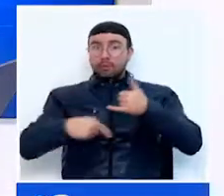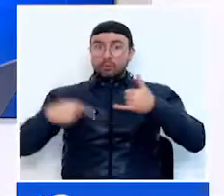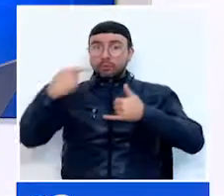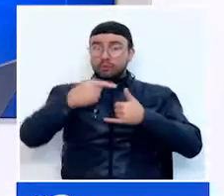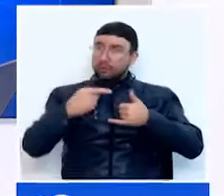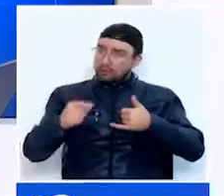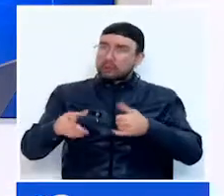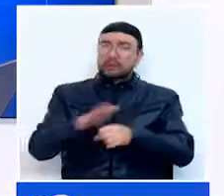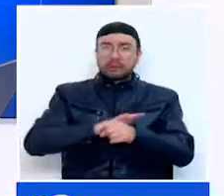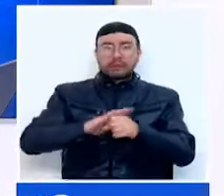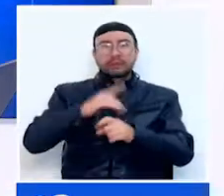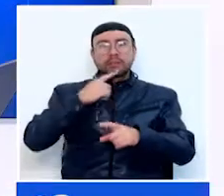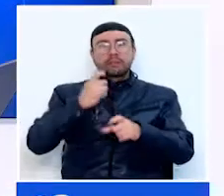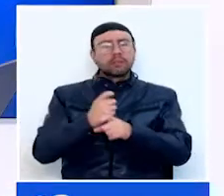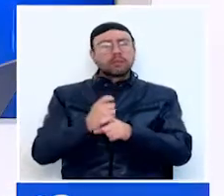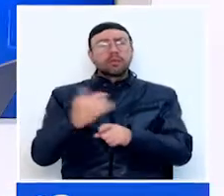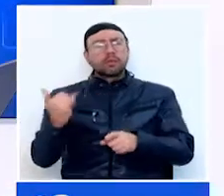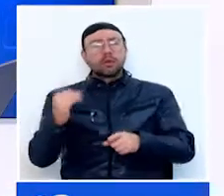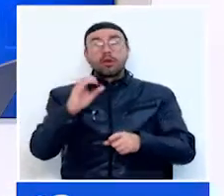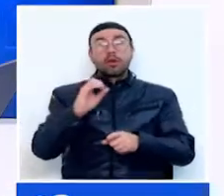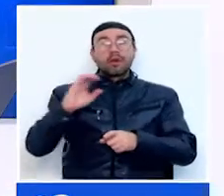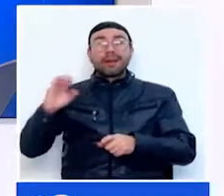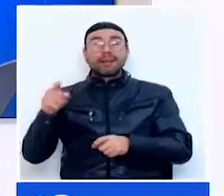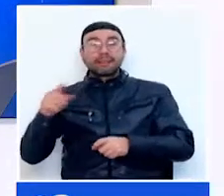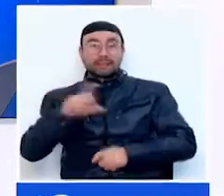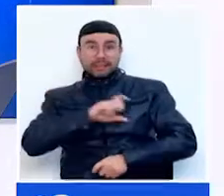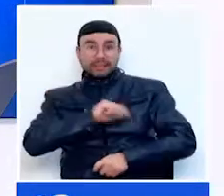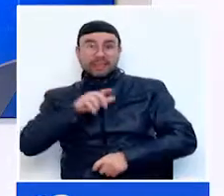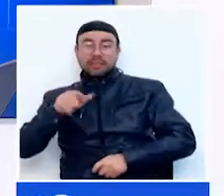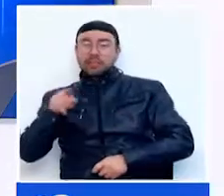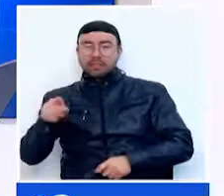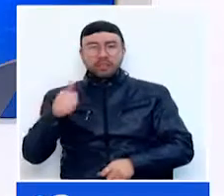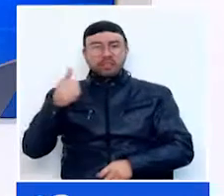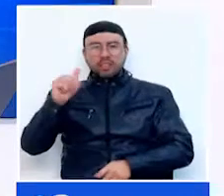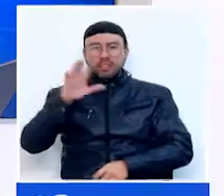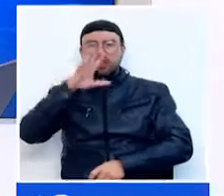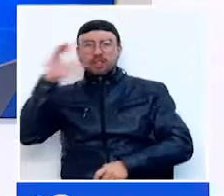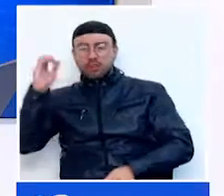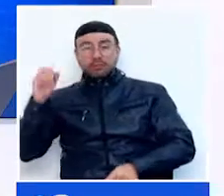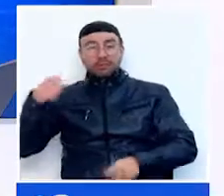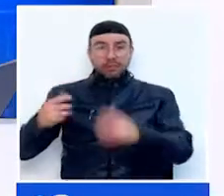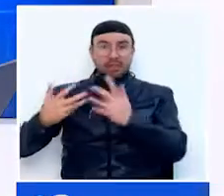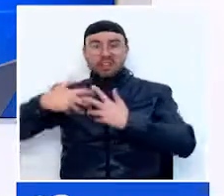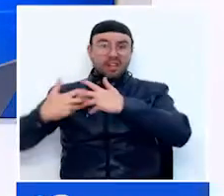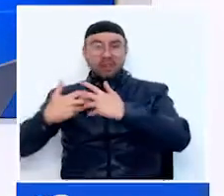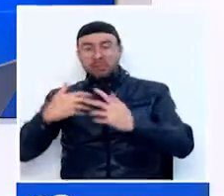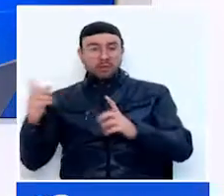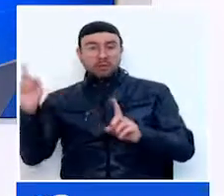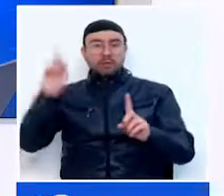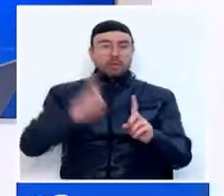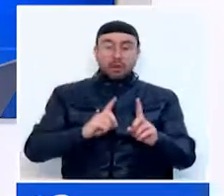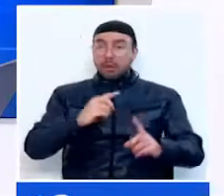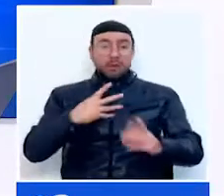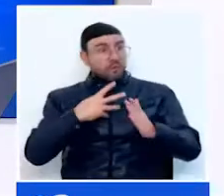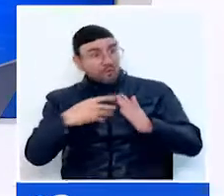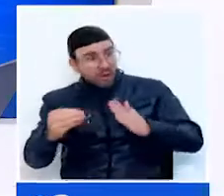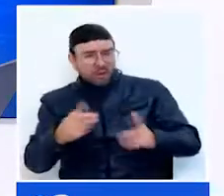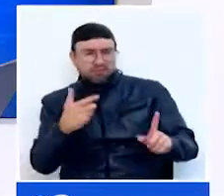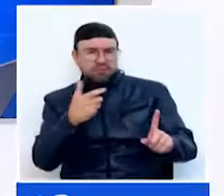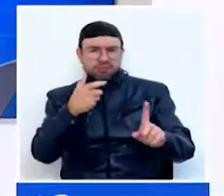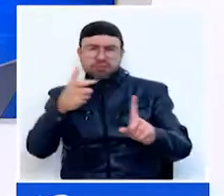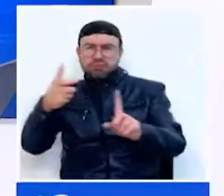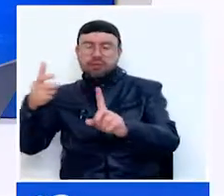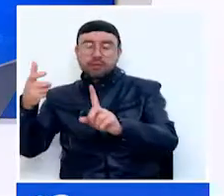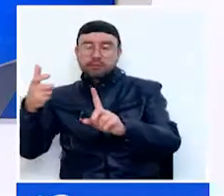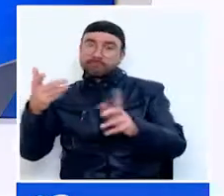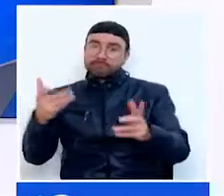orden público se presentó al oeste de la ciudad de Cali cuando 10 hombres descendieron de un camión y cuando emprendieron la huida empezaron a disparar. Son las